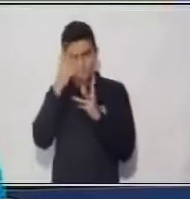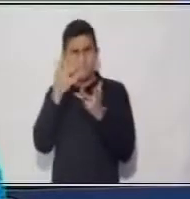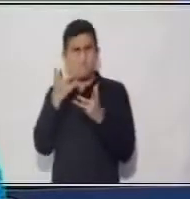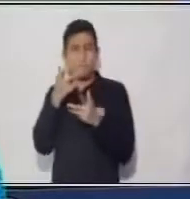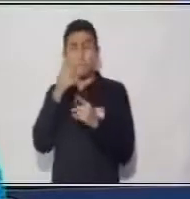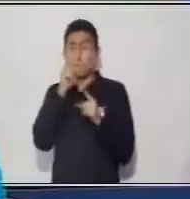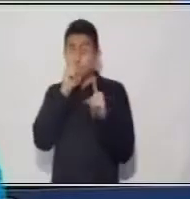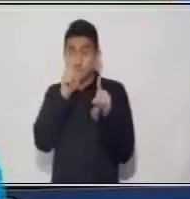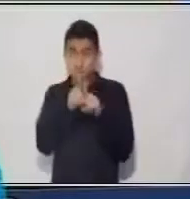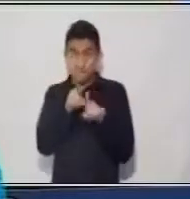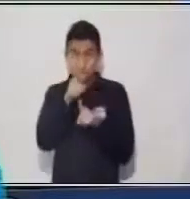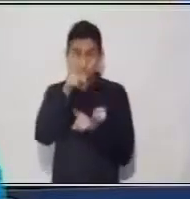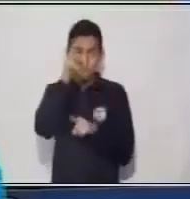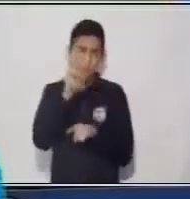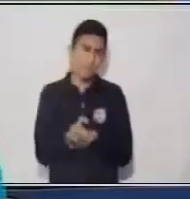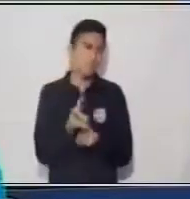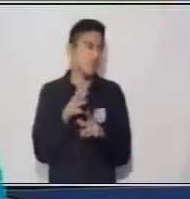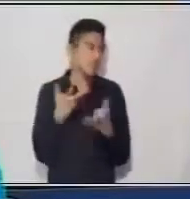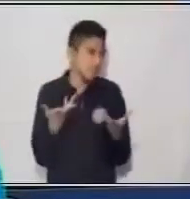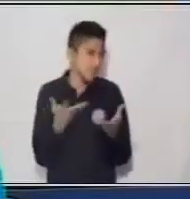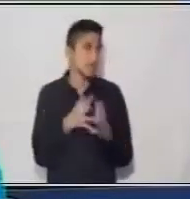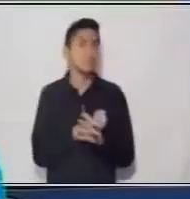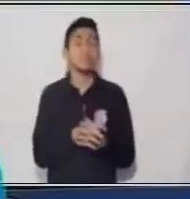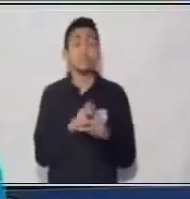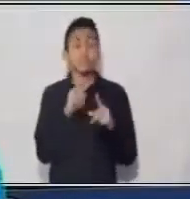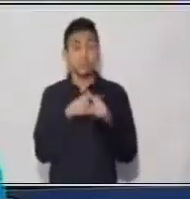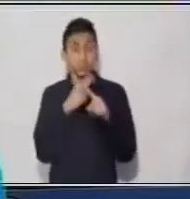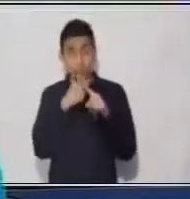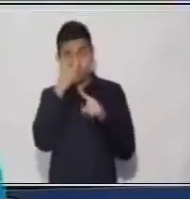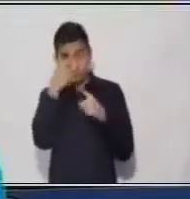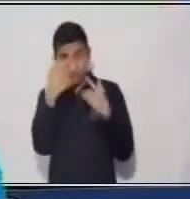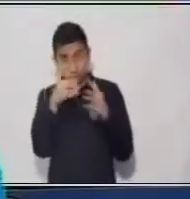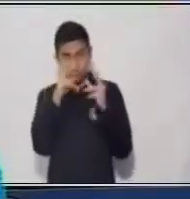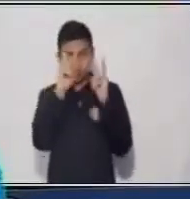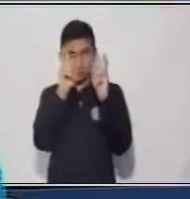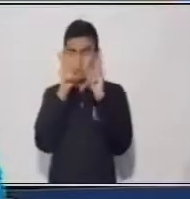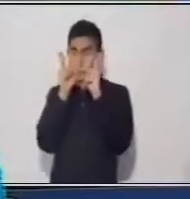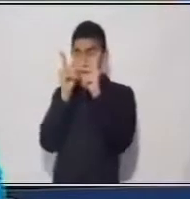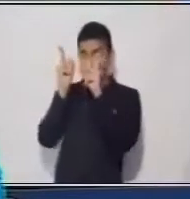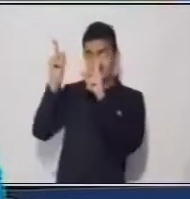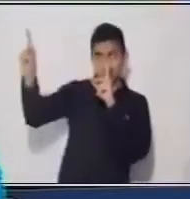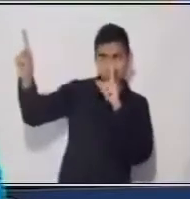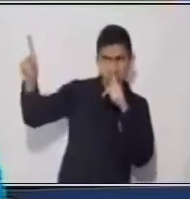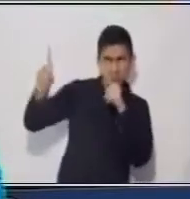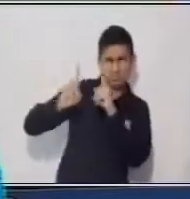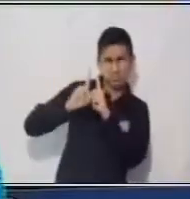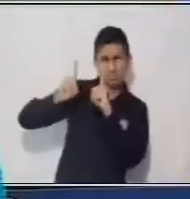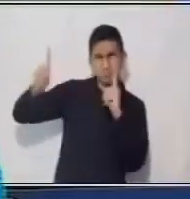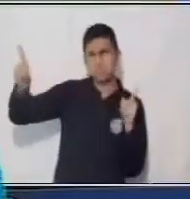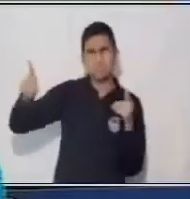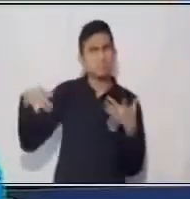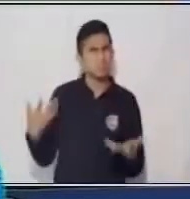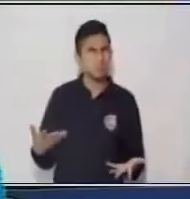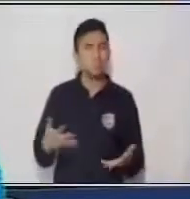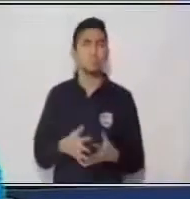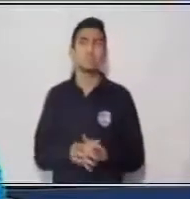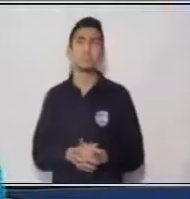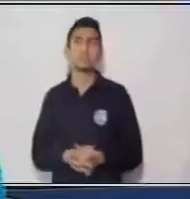nosotros también tenemos que establecer que cuando hablamos de una distancia también puede ser una